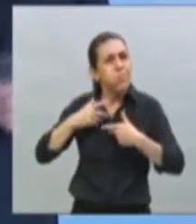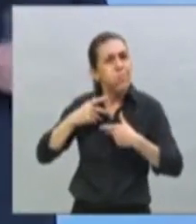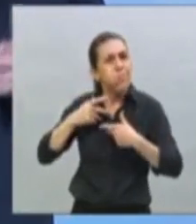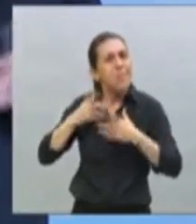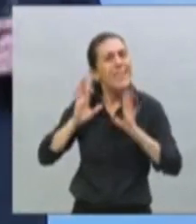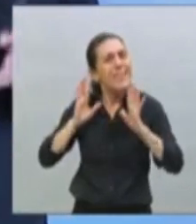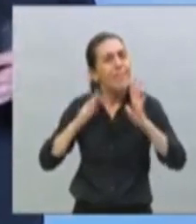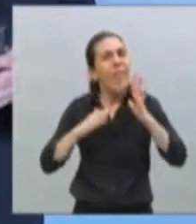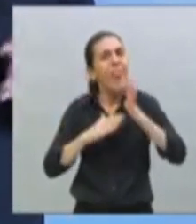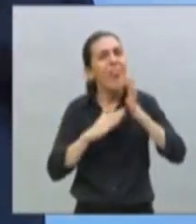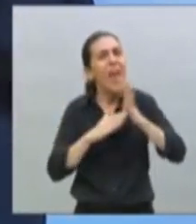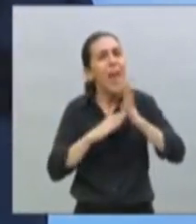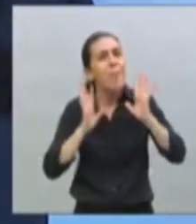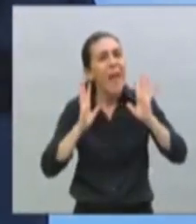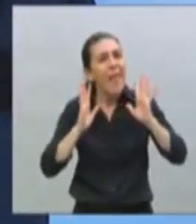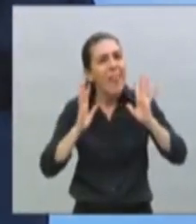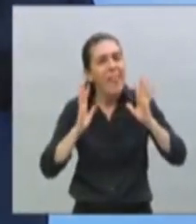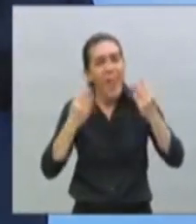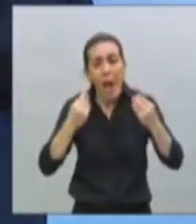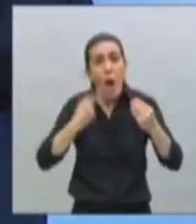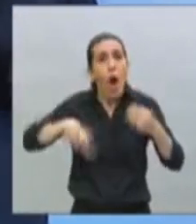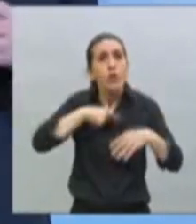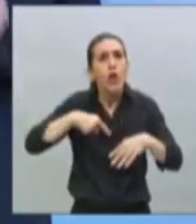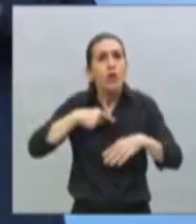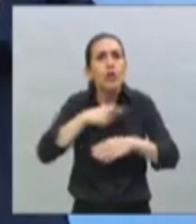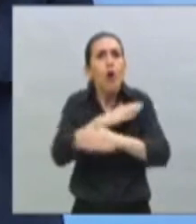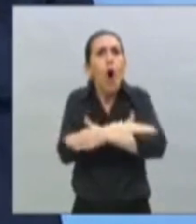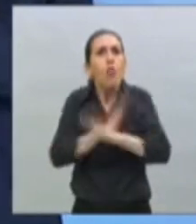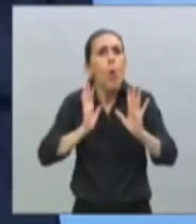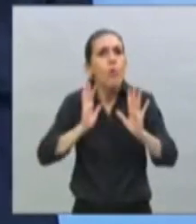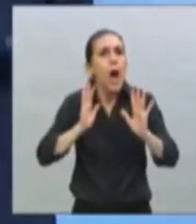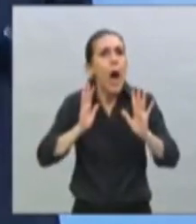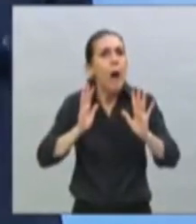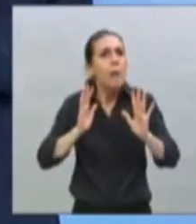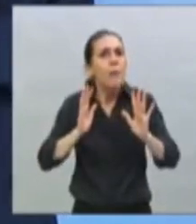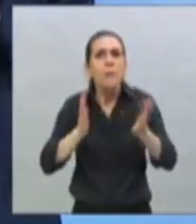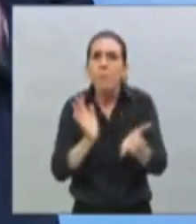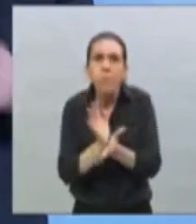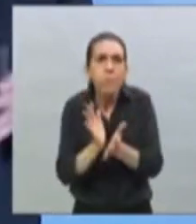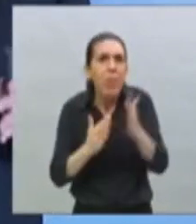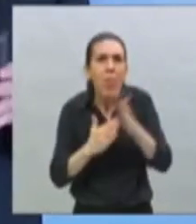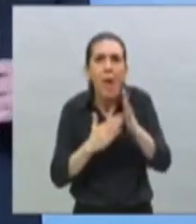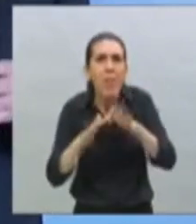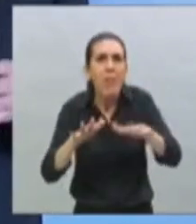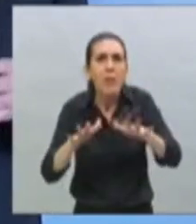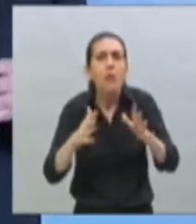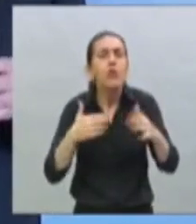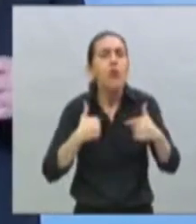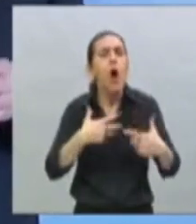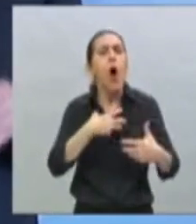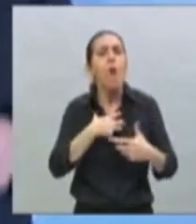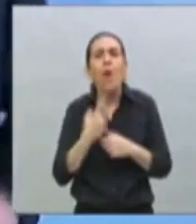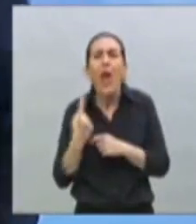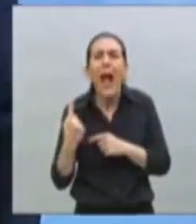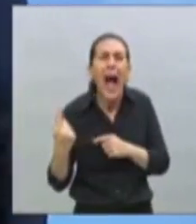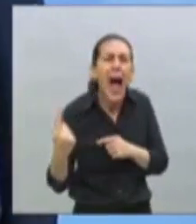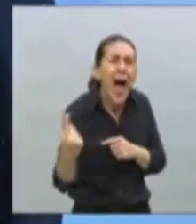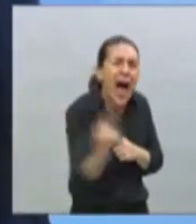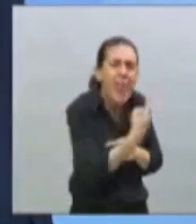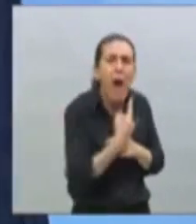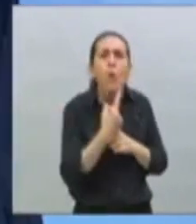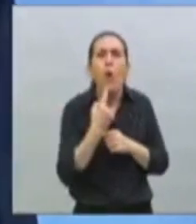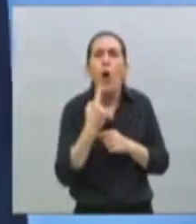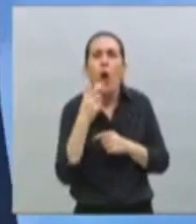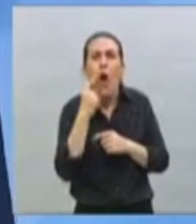de lo que nosotros hagamos, cómo nos vaya. Acá yo confío en todos y cada uno de ustedes. La realidad es que